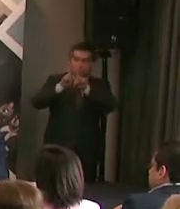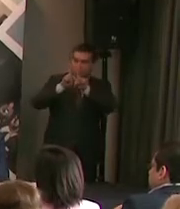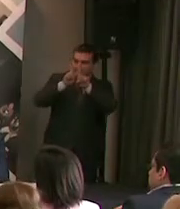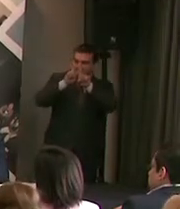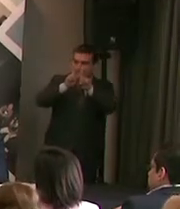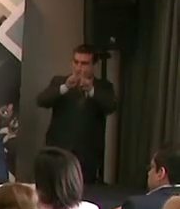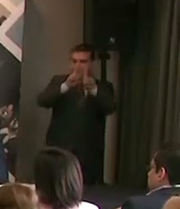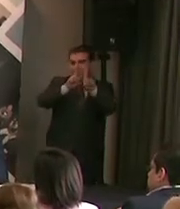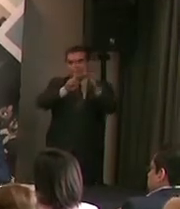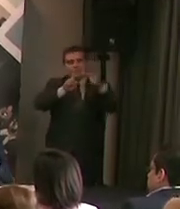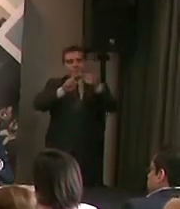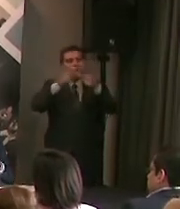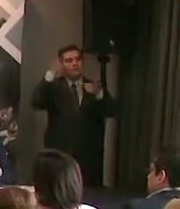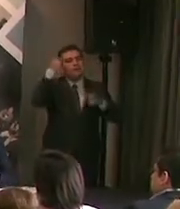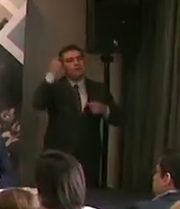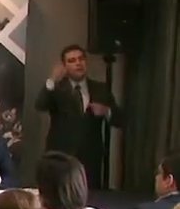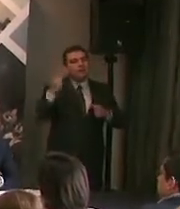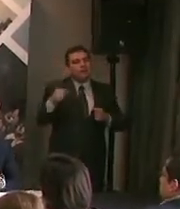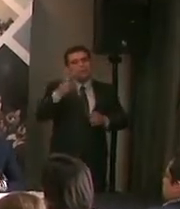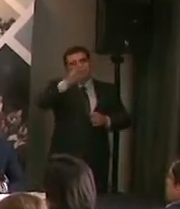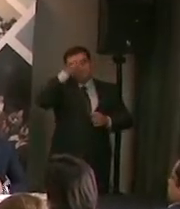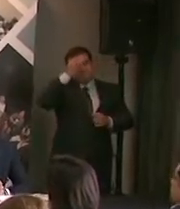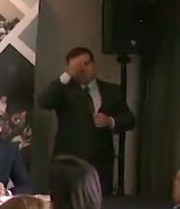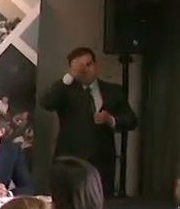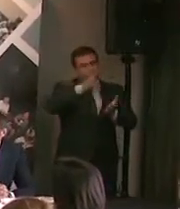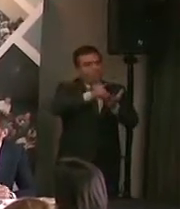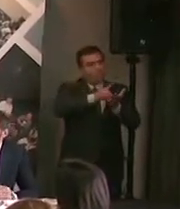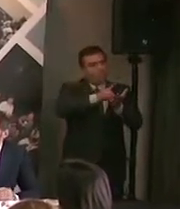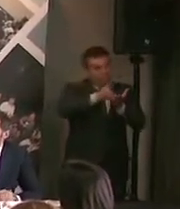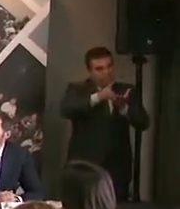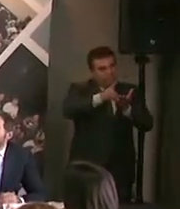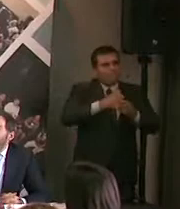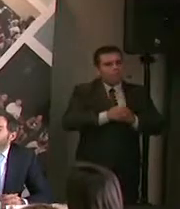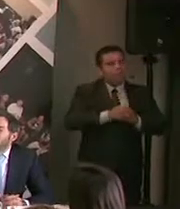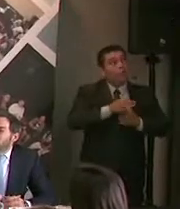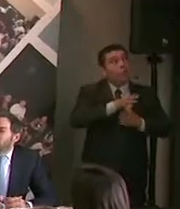acompañante en el conocimiento de los derechos, en un acompañante en